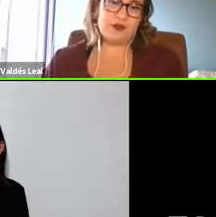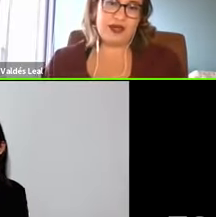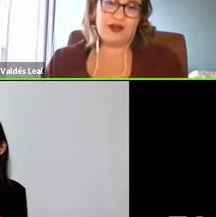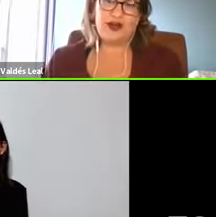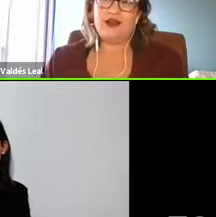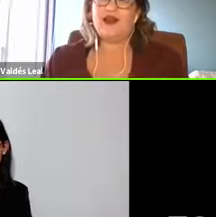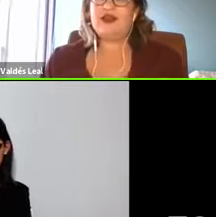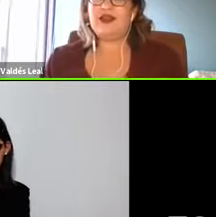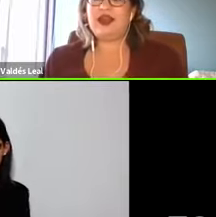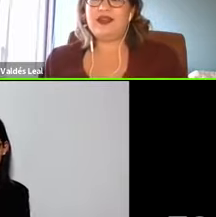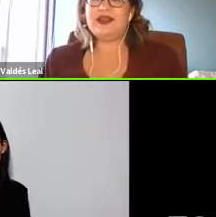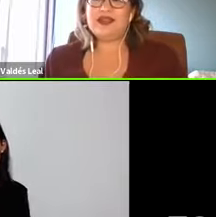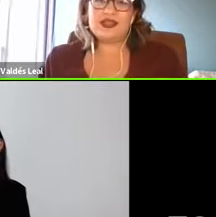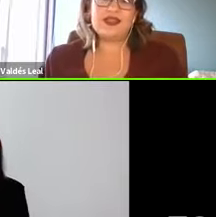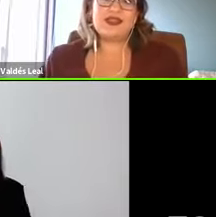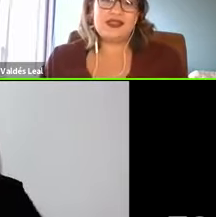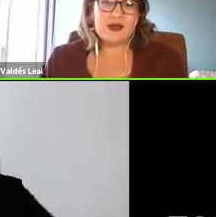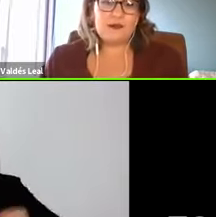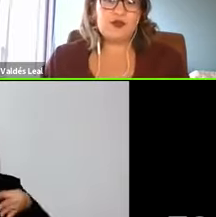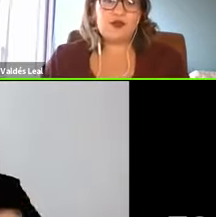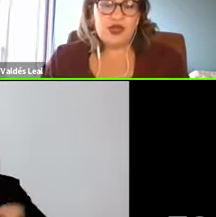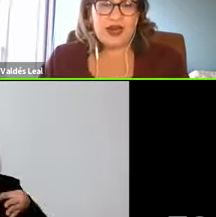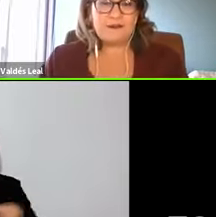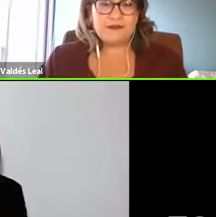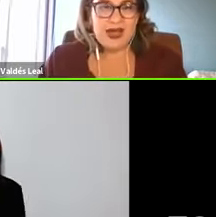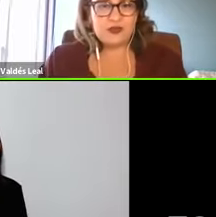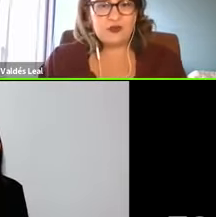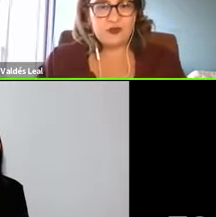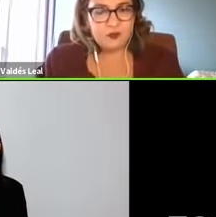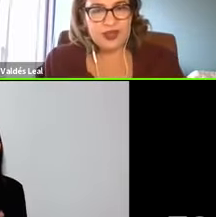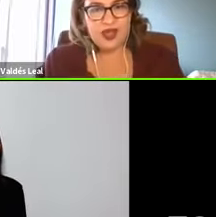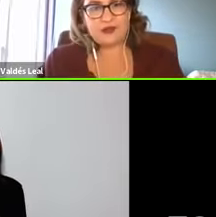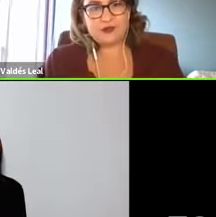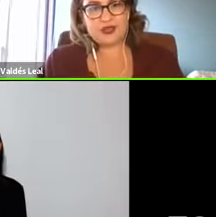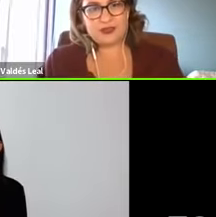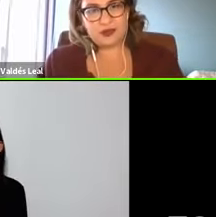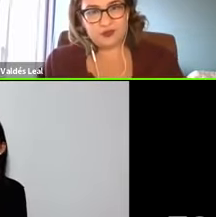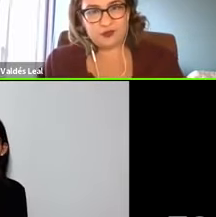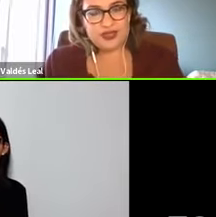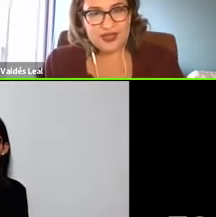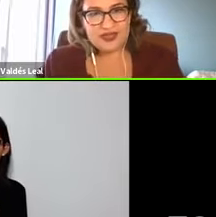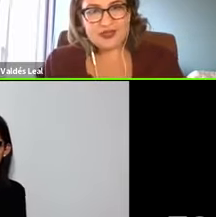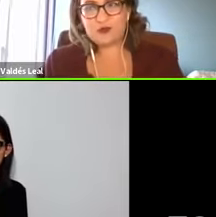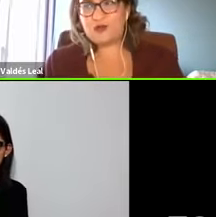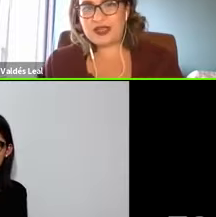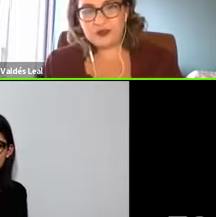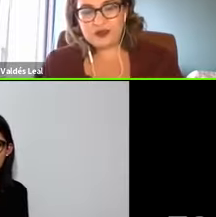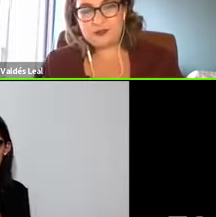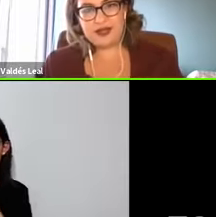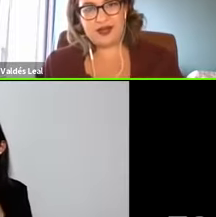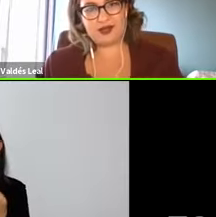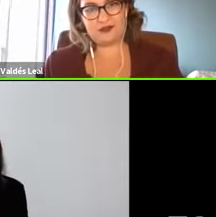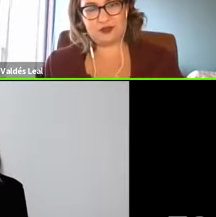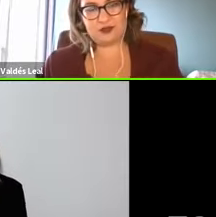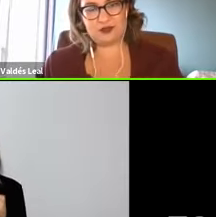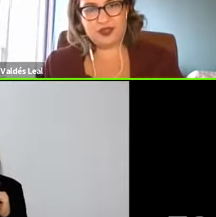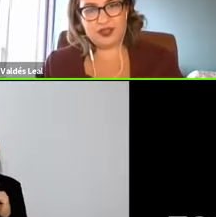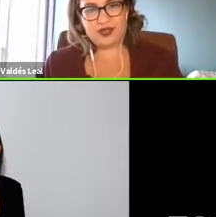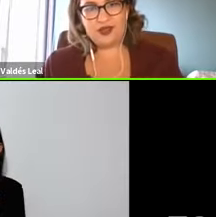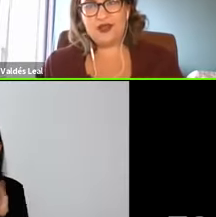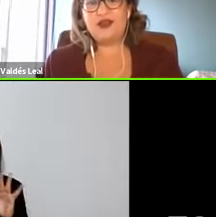tribunales podamos ver que necesitamos buscar más uniformidad de nuestras metodologías, en los pasos que implica